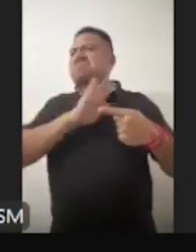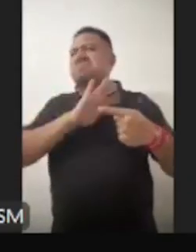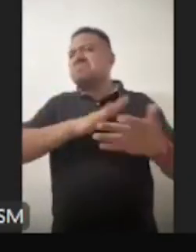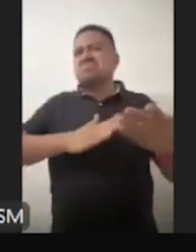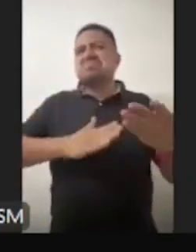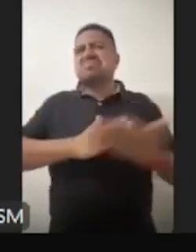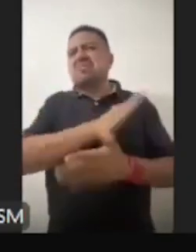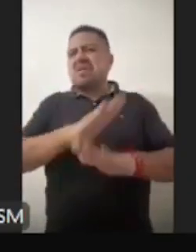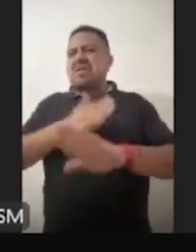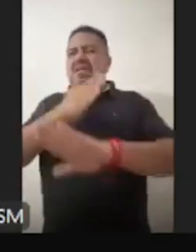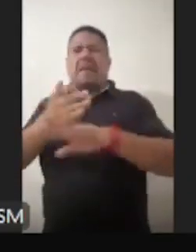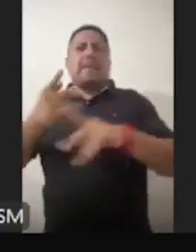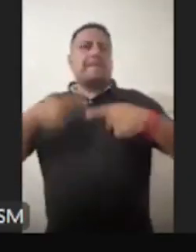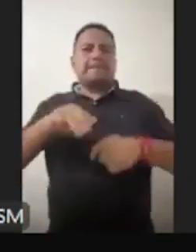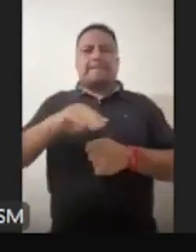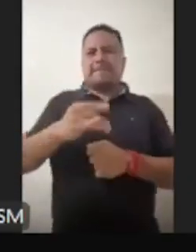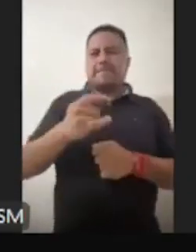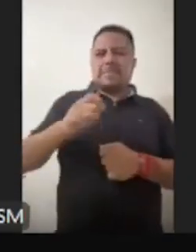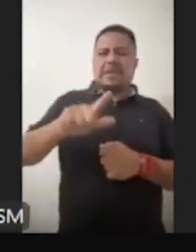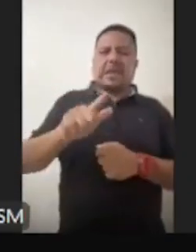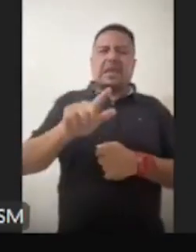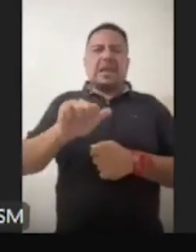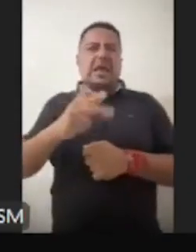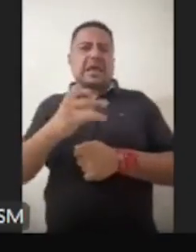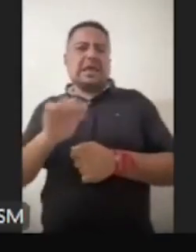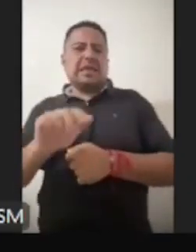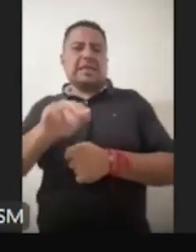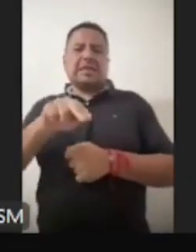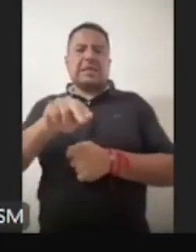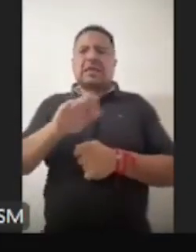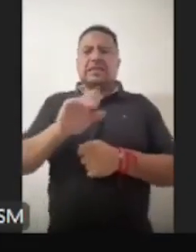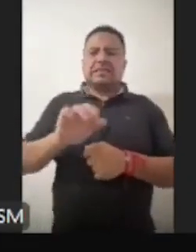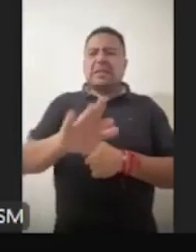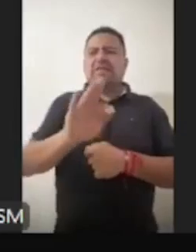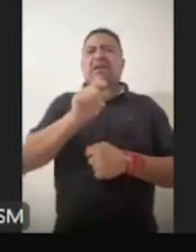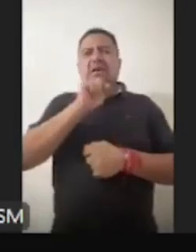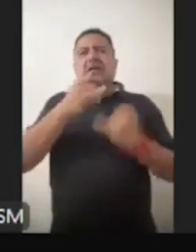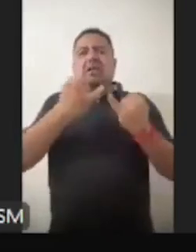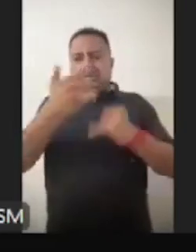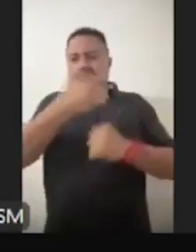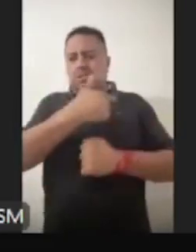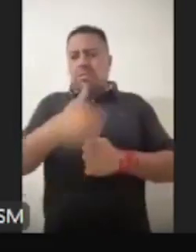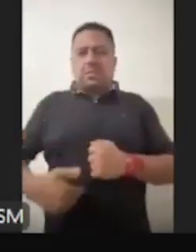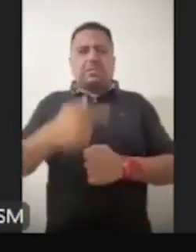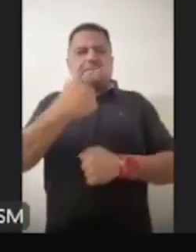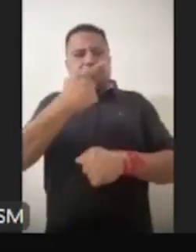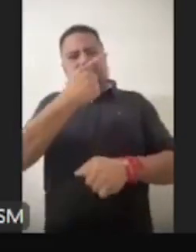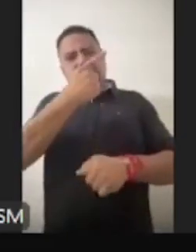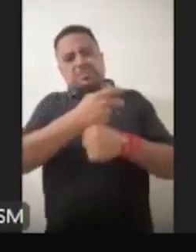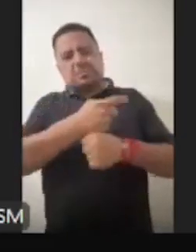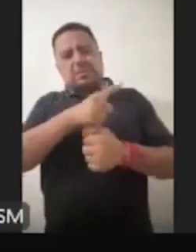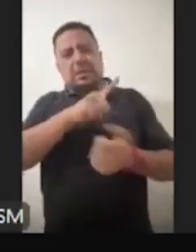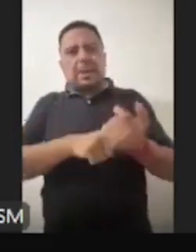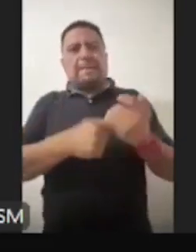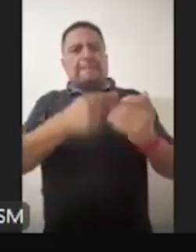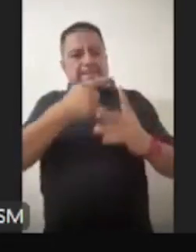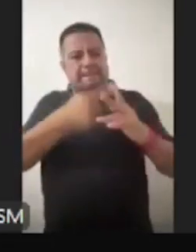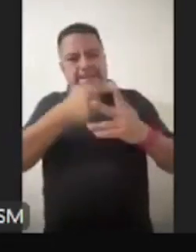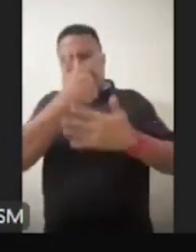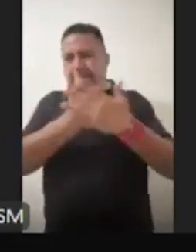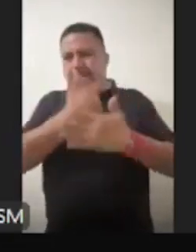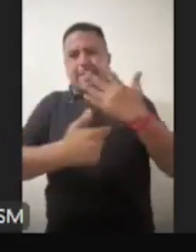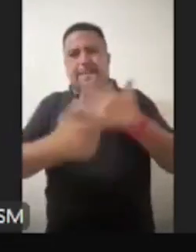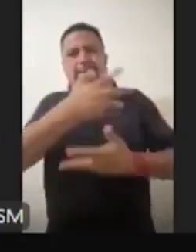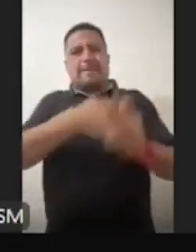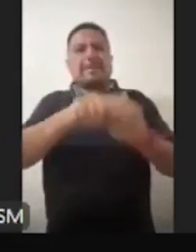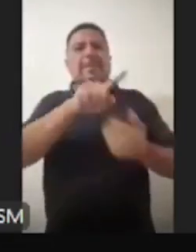atribuida a los ciudadanos Miguel Ángel Piña Garibay y Najid Miranda Barca en sus calidades de presidente interino y secretario de Recursos Financieros respectivamente del